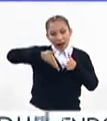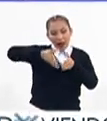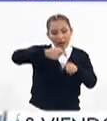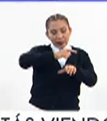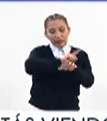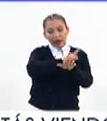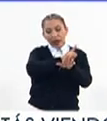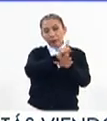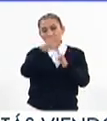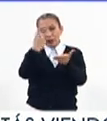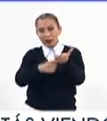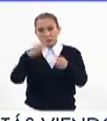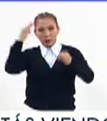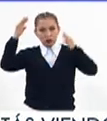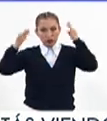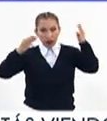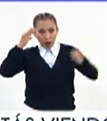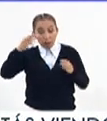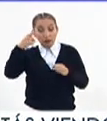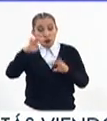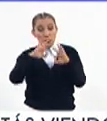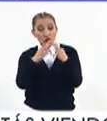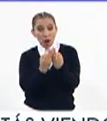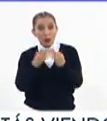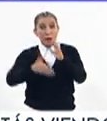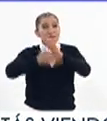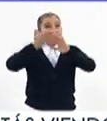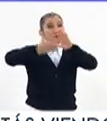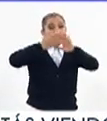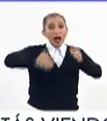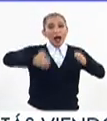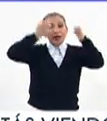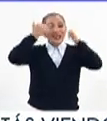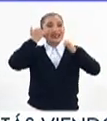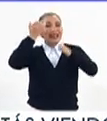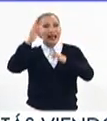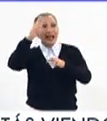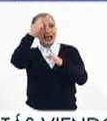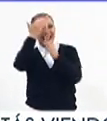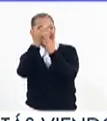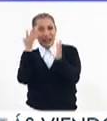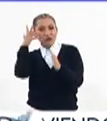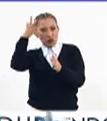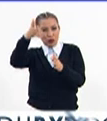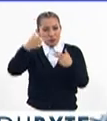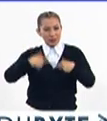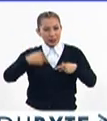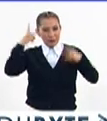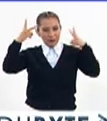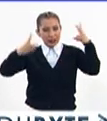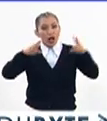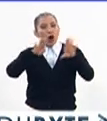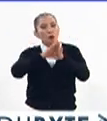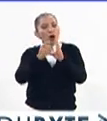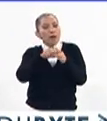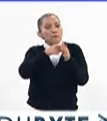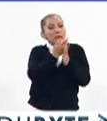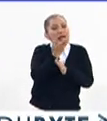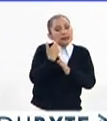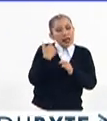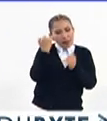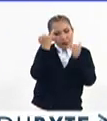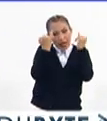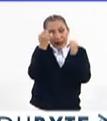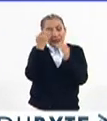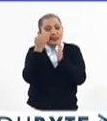del tiempo al interior del museo. Su forma arquitectónica planea recordar a los futuros visitantes cómo se originan las